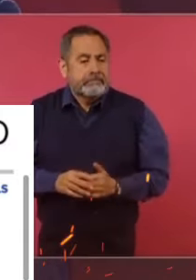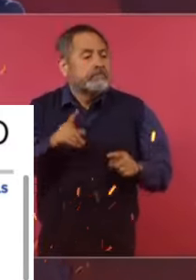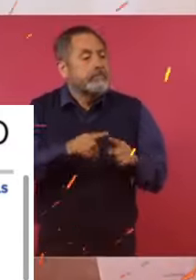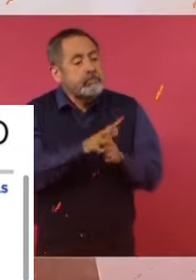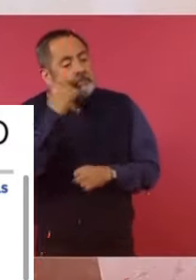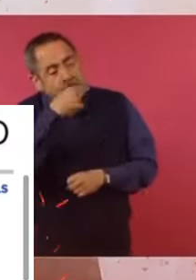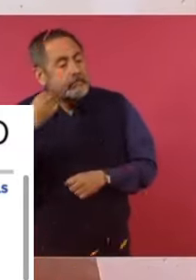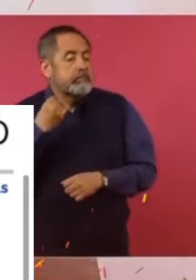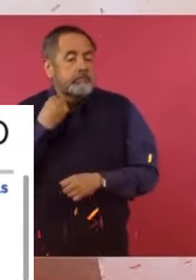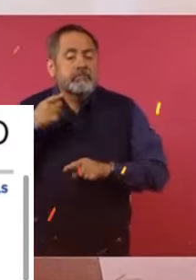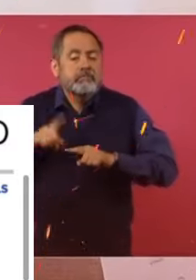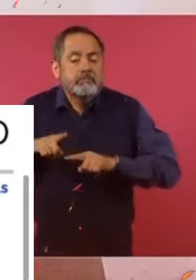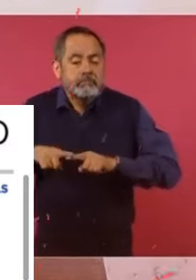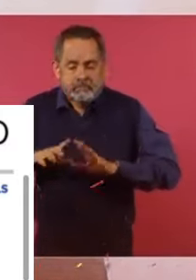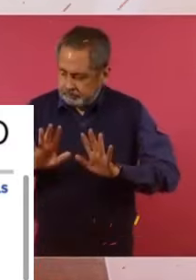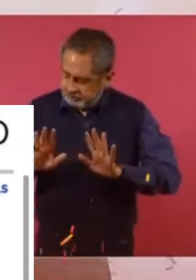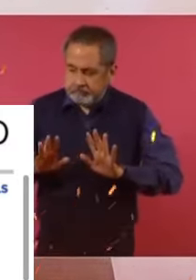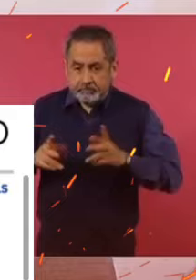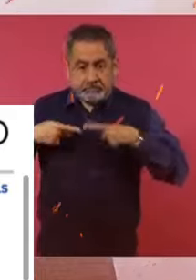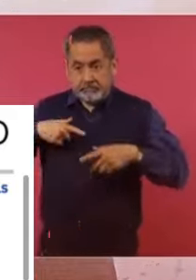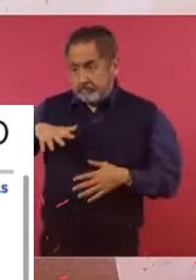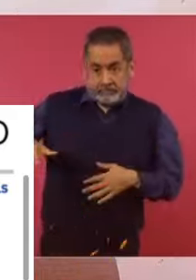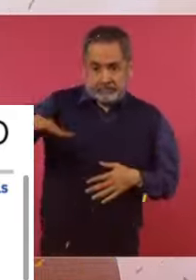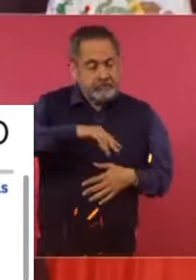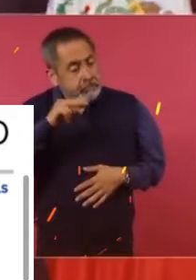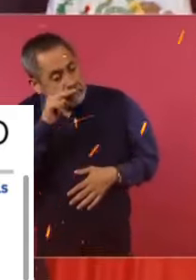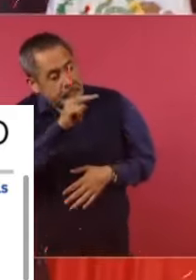abogado? Y que la gente vea